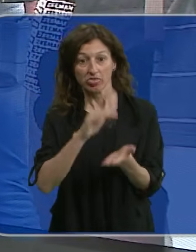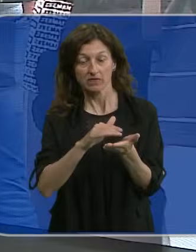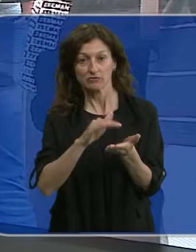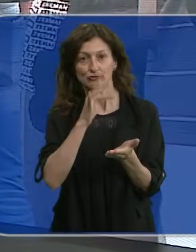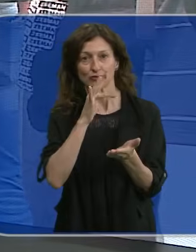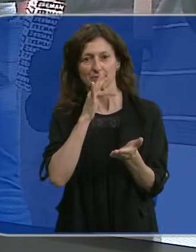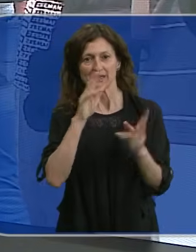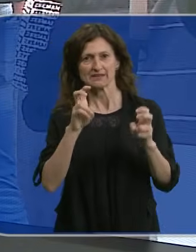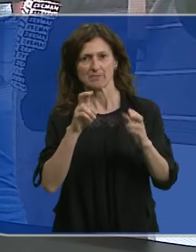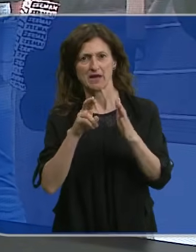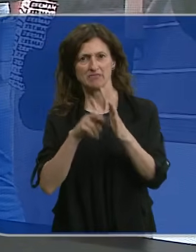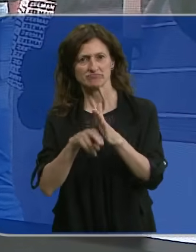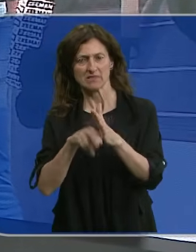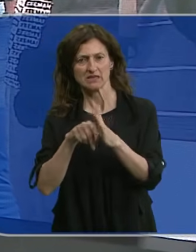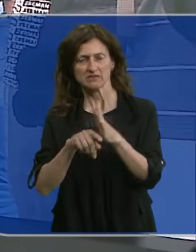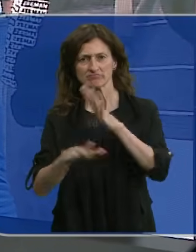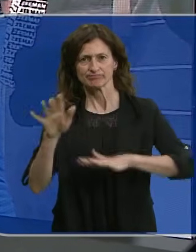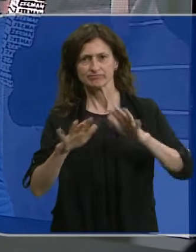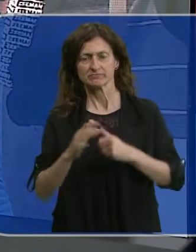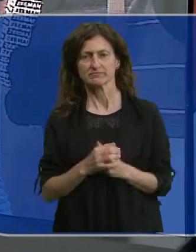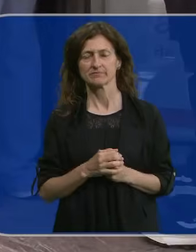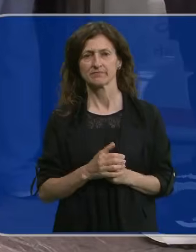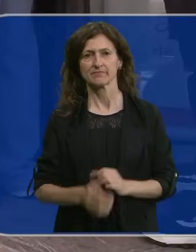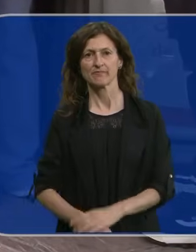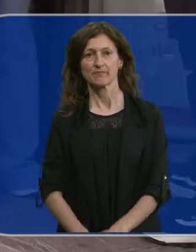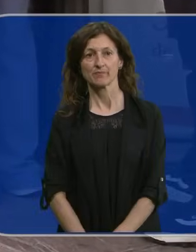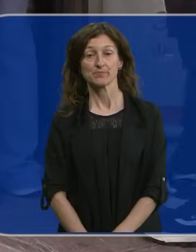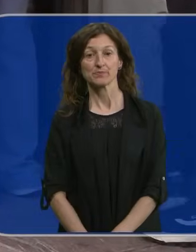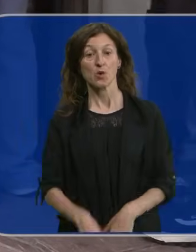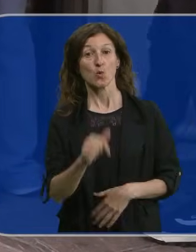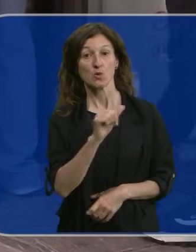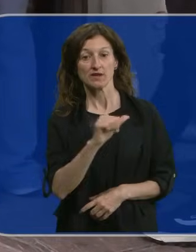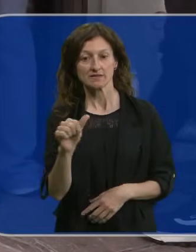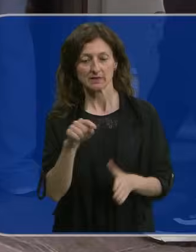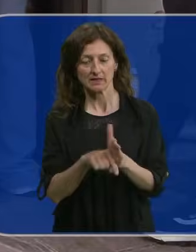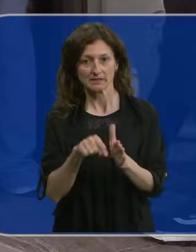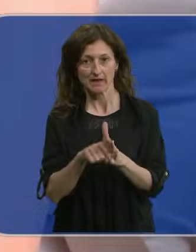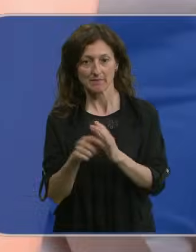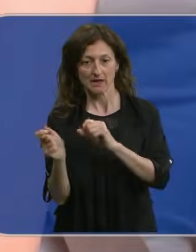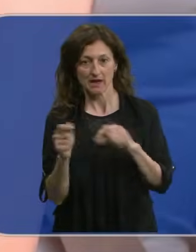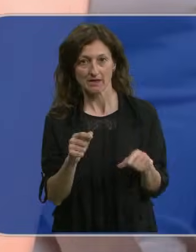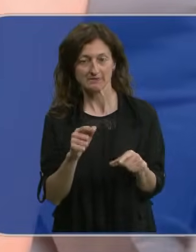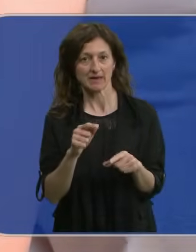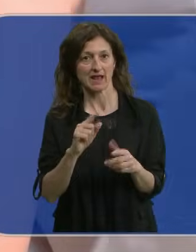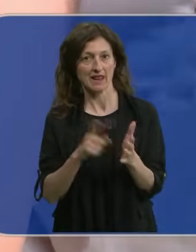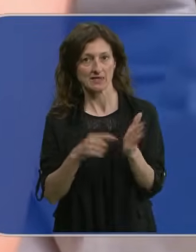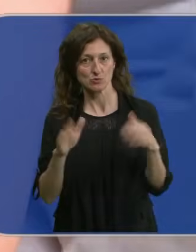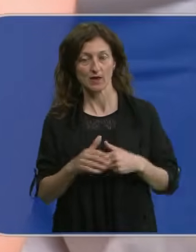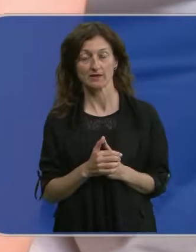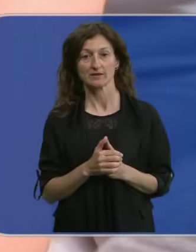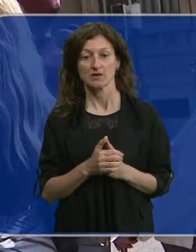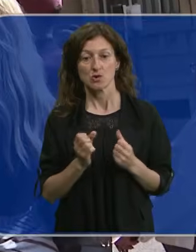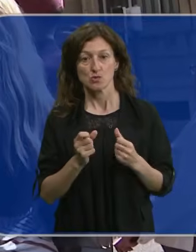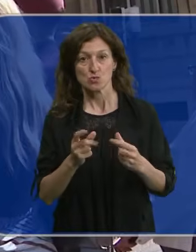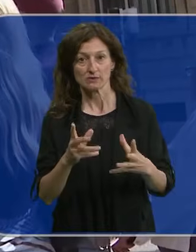aún hay cuestiones burocráticas conflictivas. Primera semana de trámites para los inmigrantes en situación irregular. Las cifras